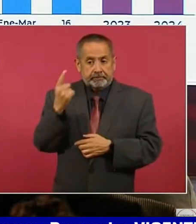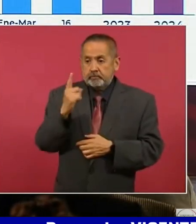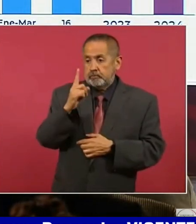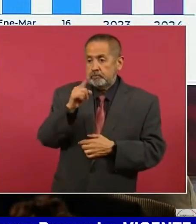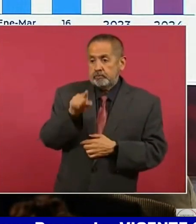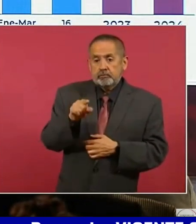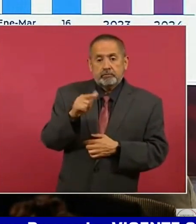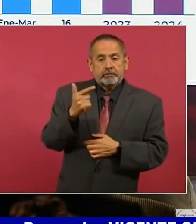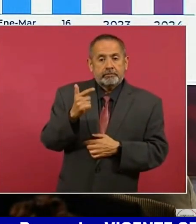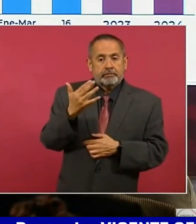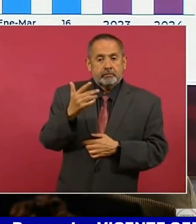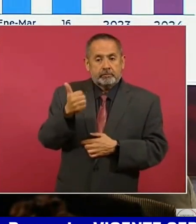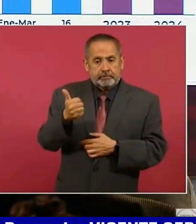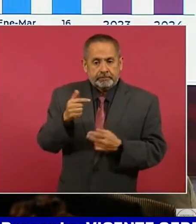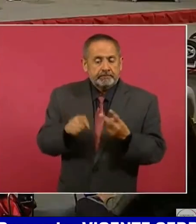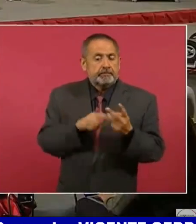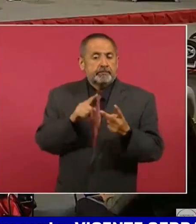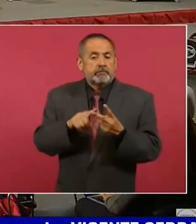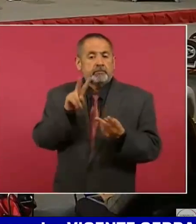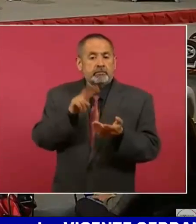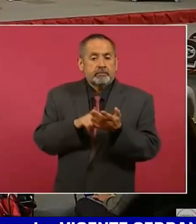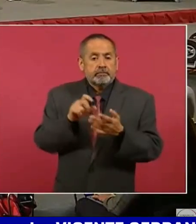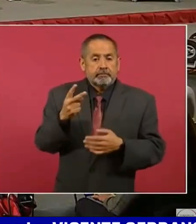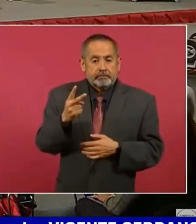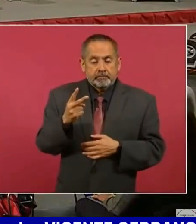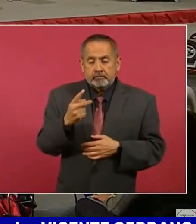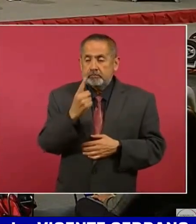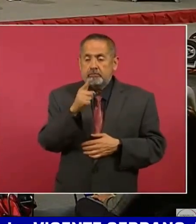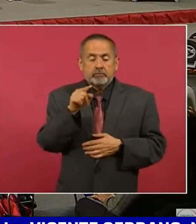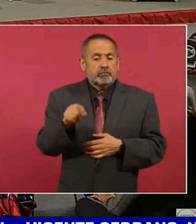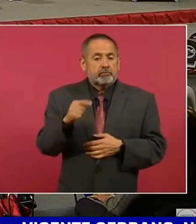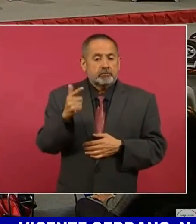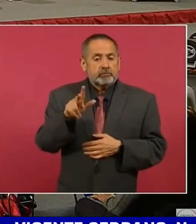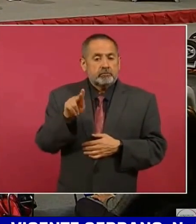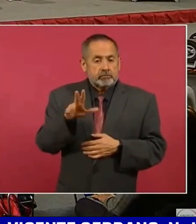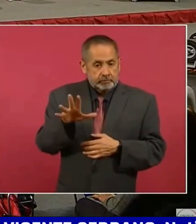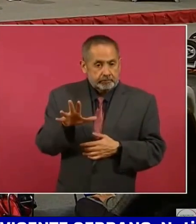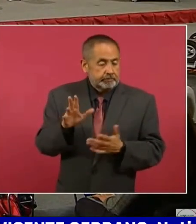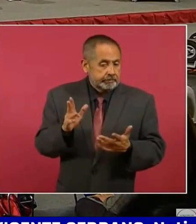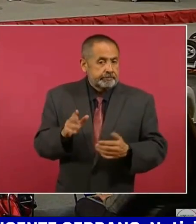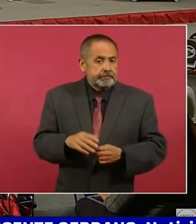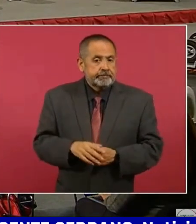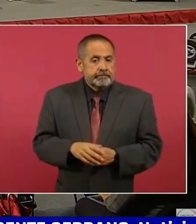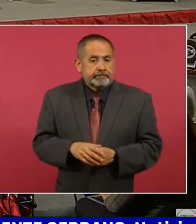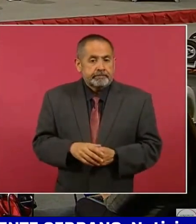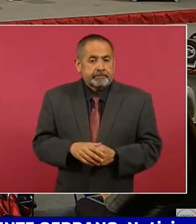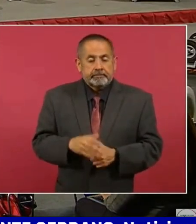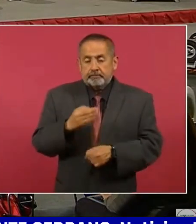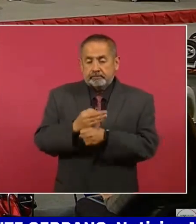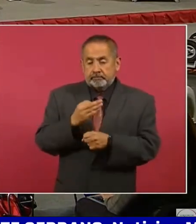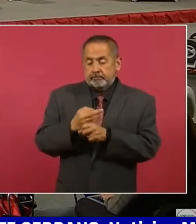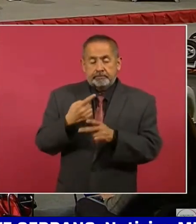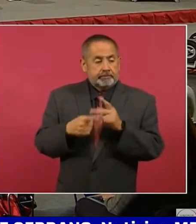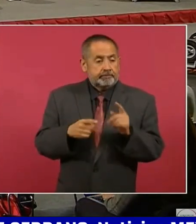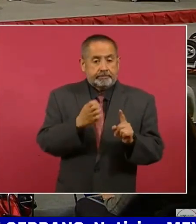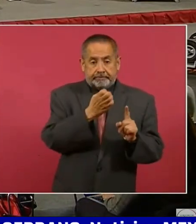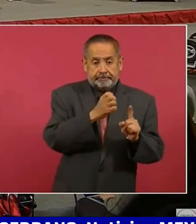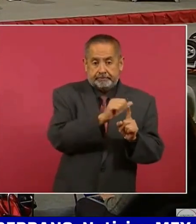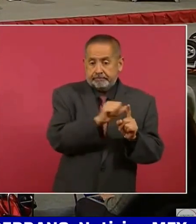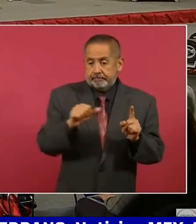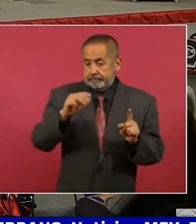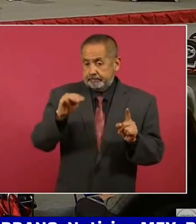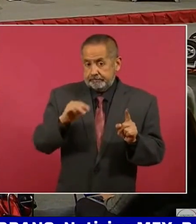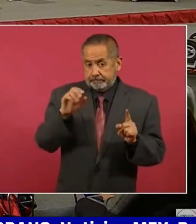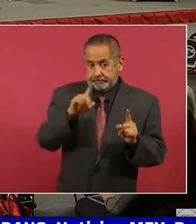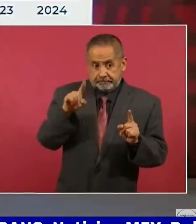1.756, en el 2022, este es el promedio, 1.785, en lo que llevamos de enero-marzo, este